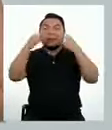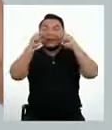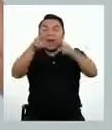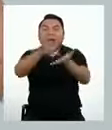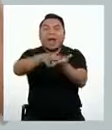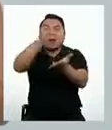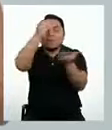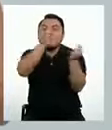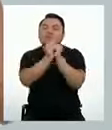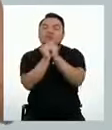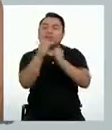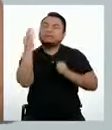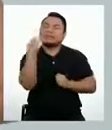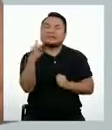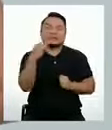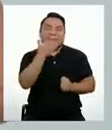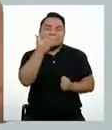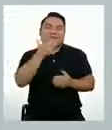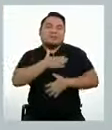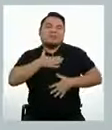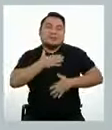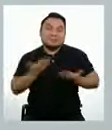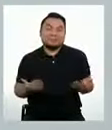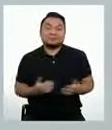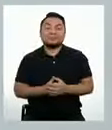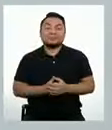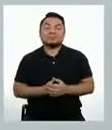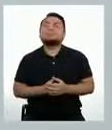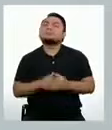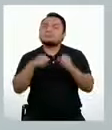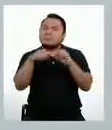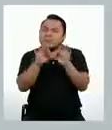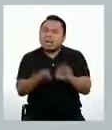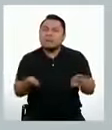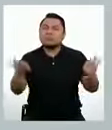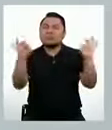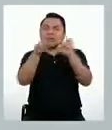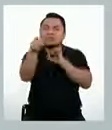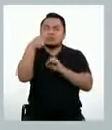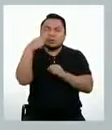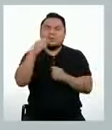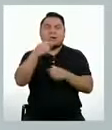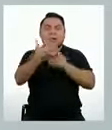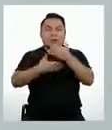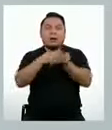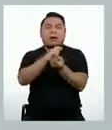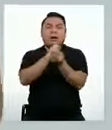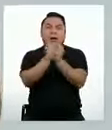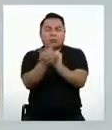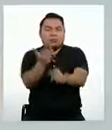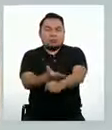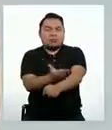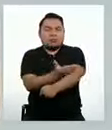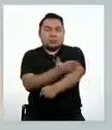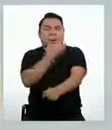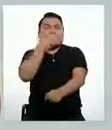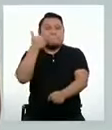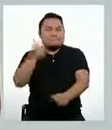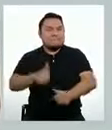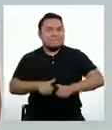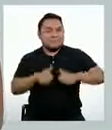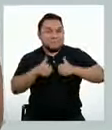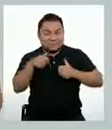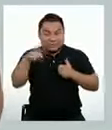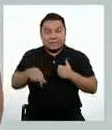aprender juntos siempre es más divertido. Qué importante es construir hábitos para vivir cada vez mejor. En estas 2